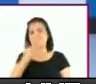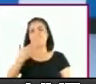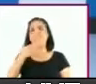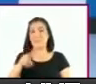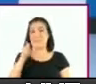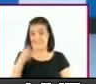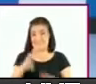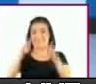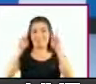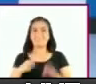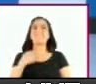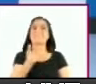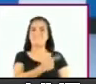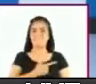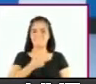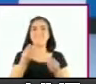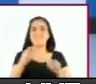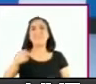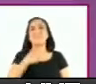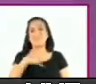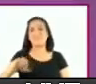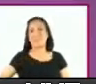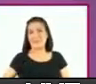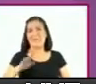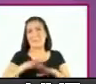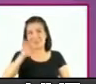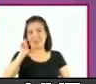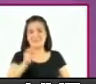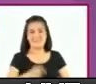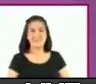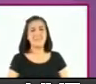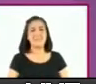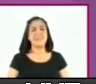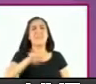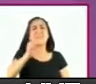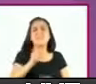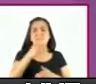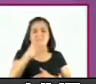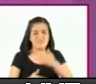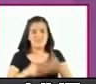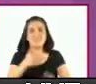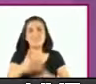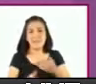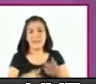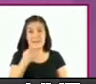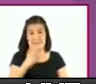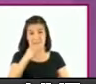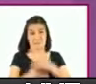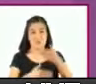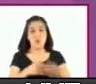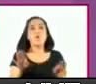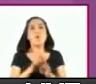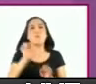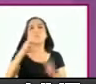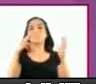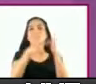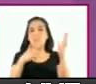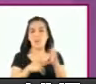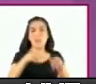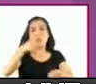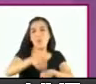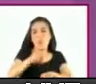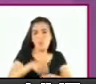tema me está gustando mucho y me interesa saber más sobre él. ¿Qué es una sucesión? Una sucesión es un arreglo de números